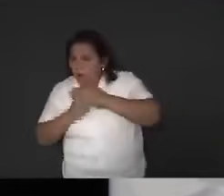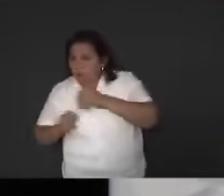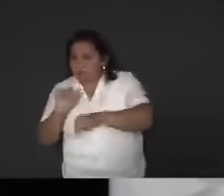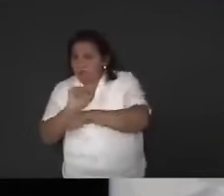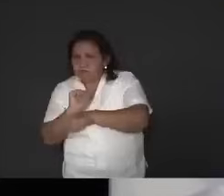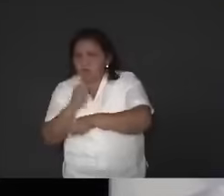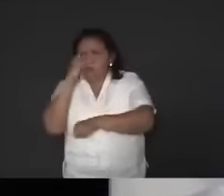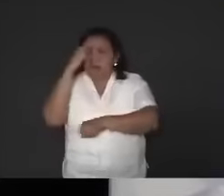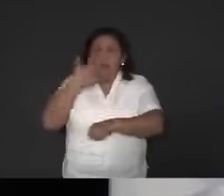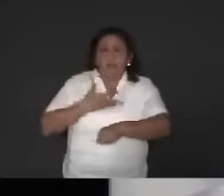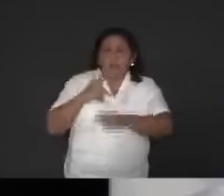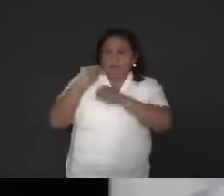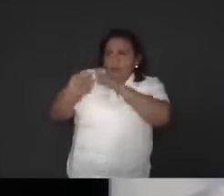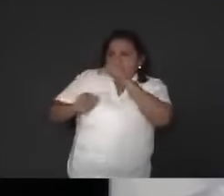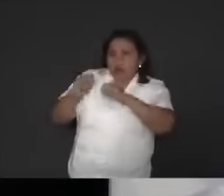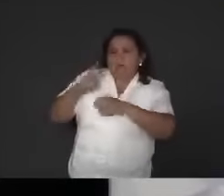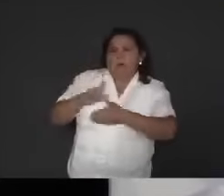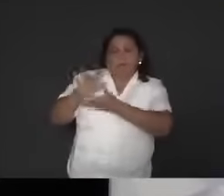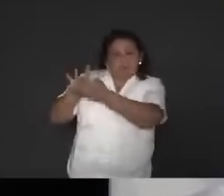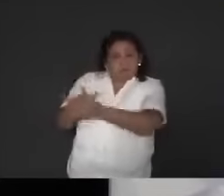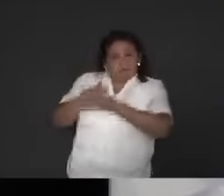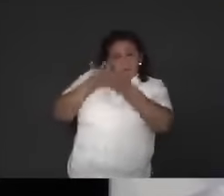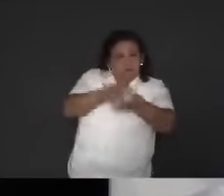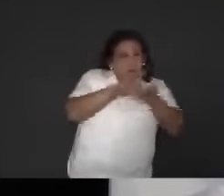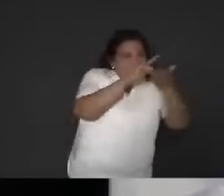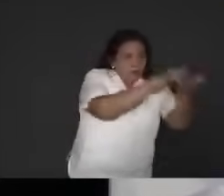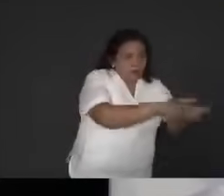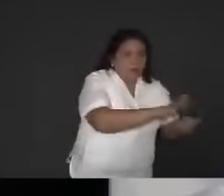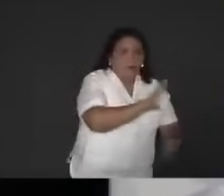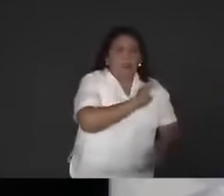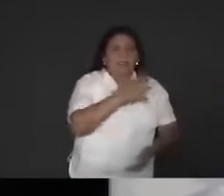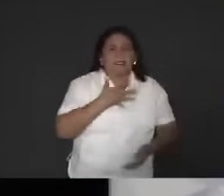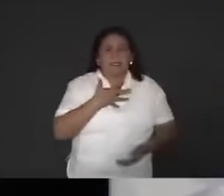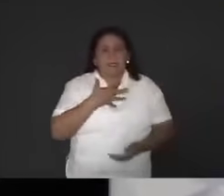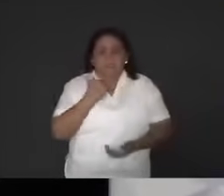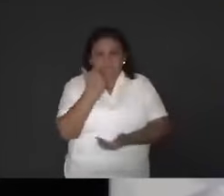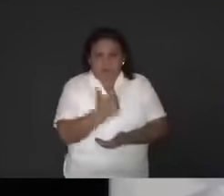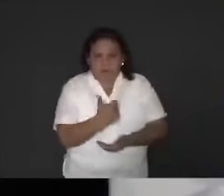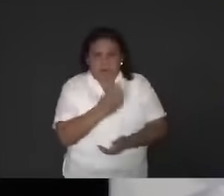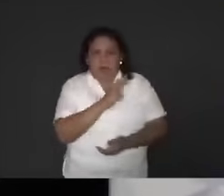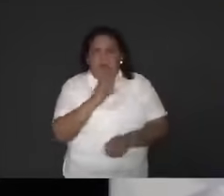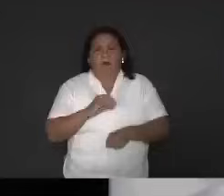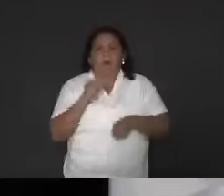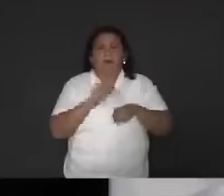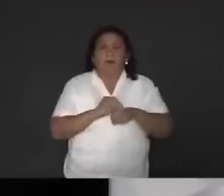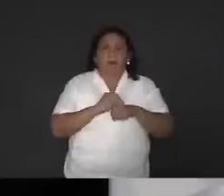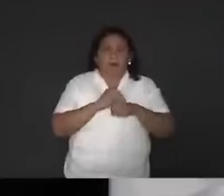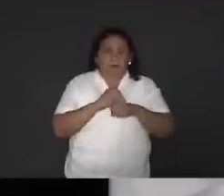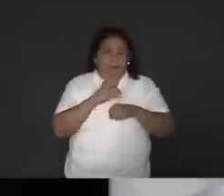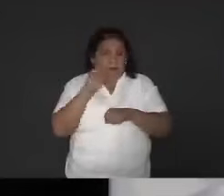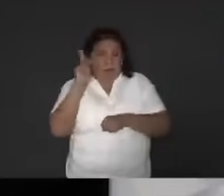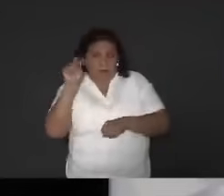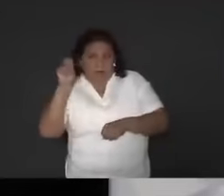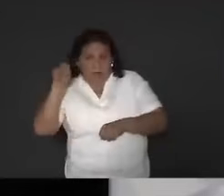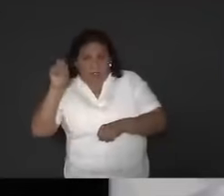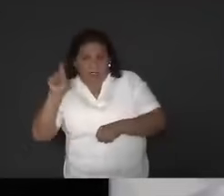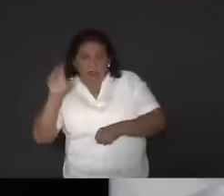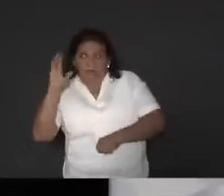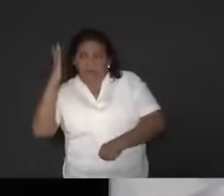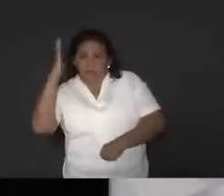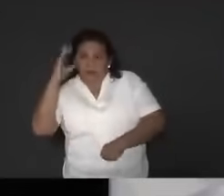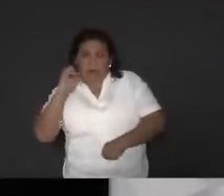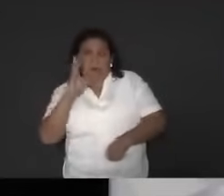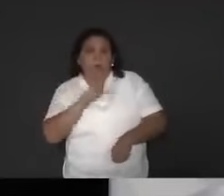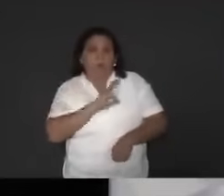tienes una tienda de abarrotes, vamos a apoyarte para que puedas adquirir créditos, para que coloques paneles solares, para que puedas comercializar tus